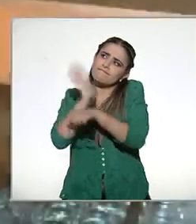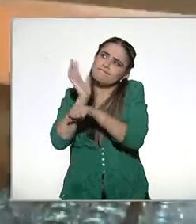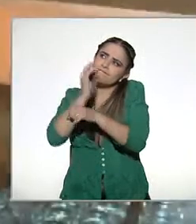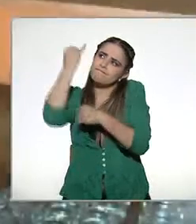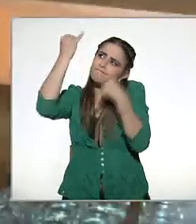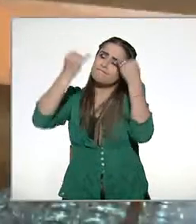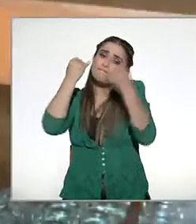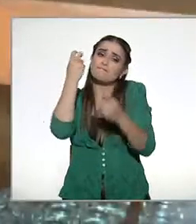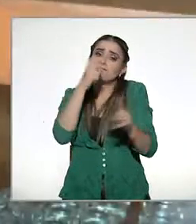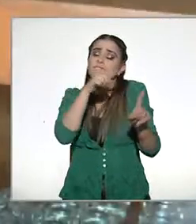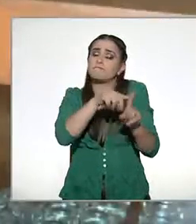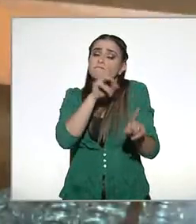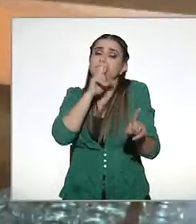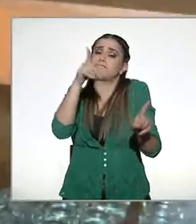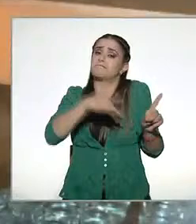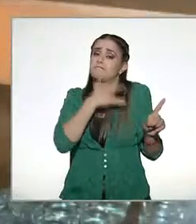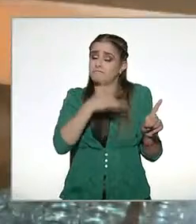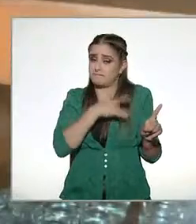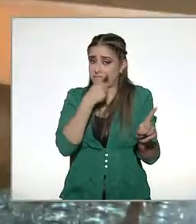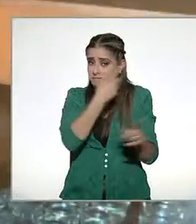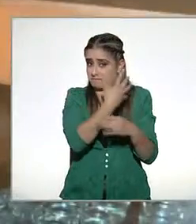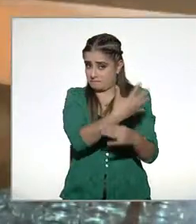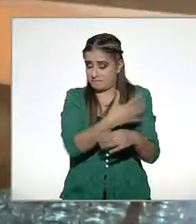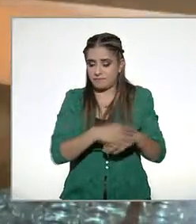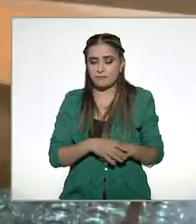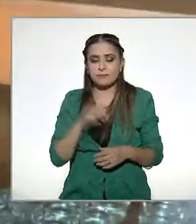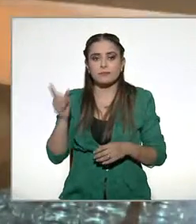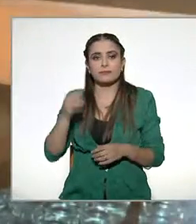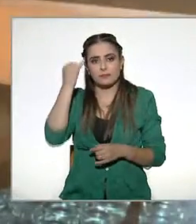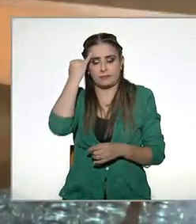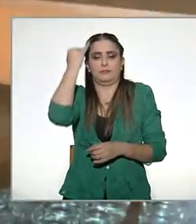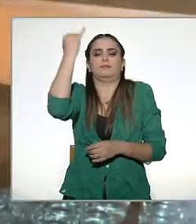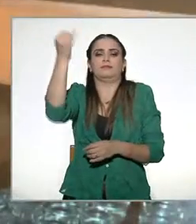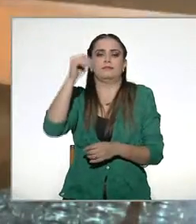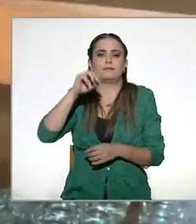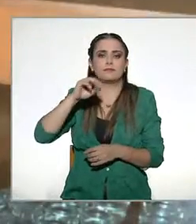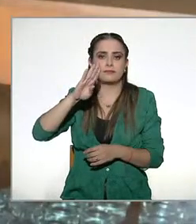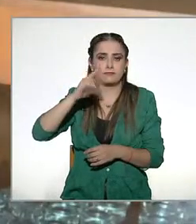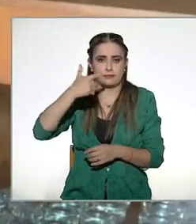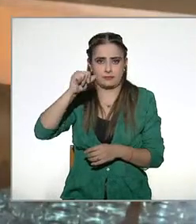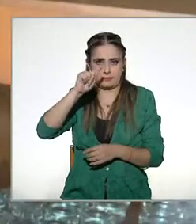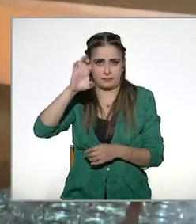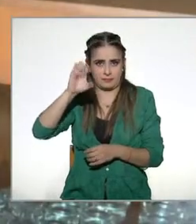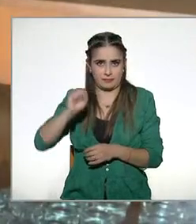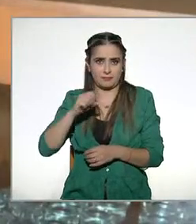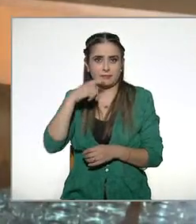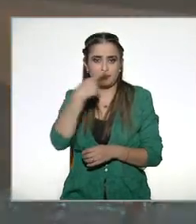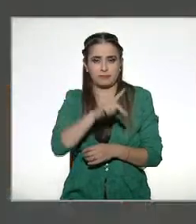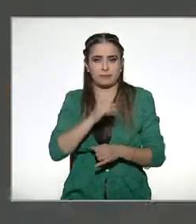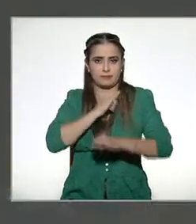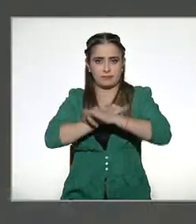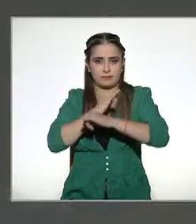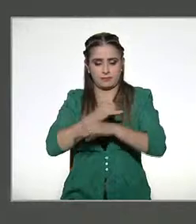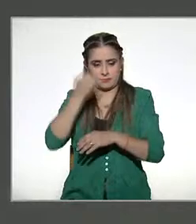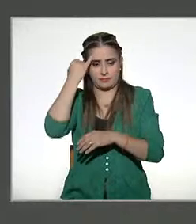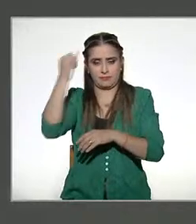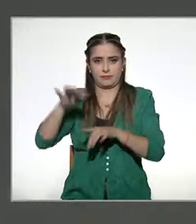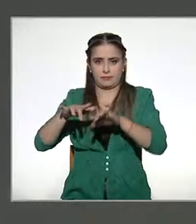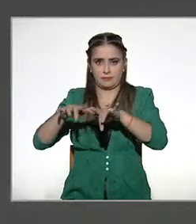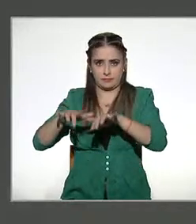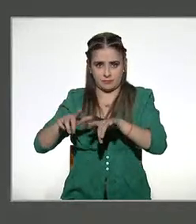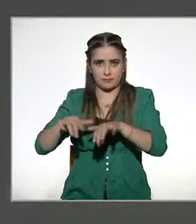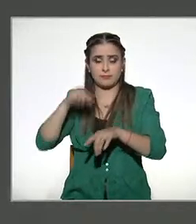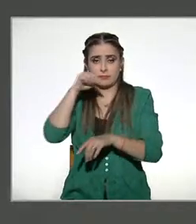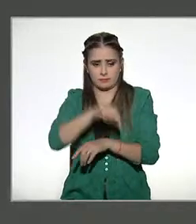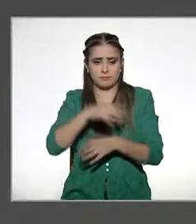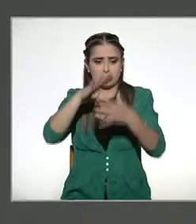número 7 Bill Gates el fundador de Microsoft filántropo y una de las personas más ricas del planeta explicó una vez cómo